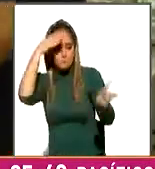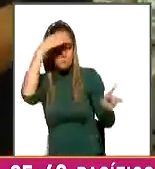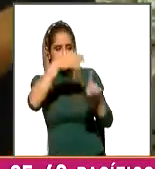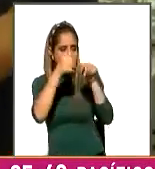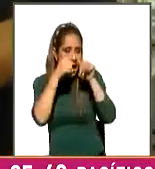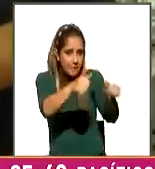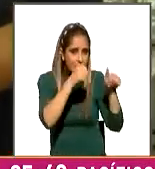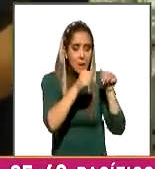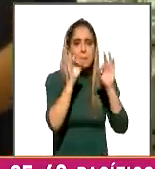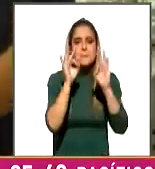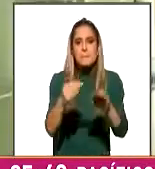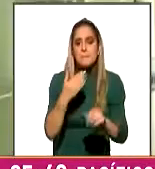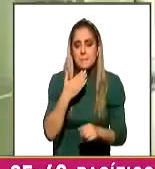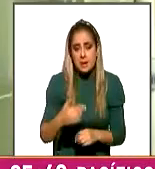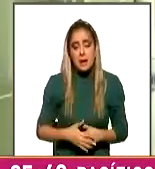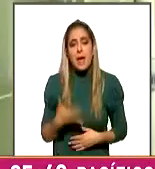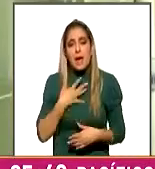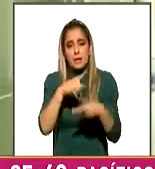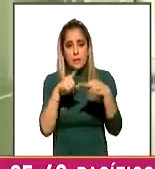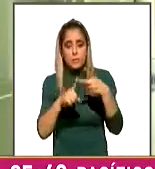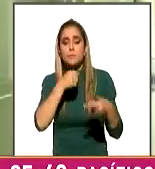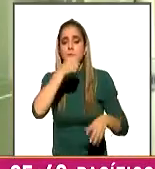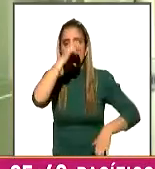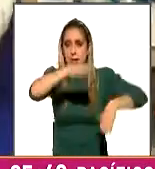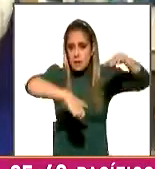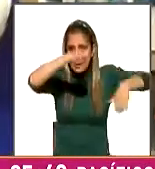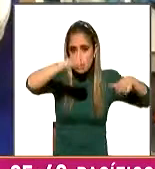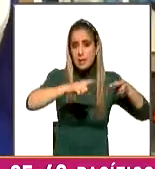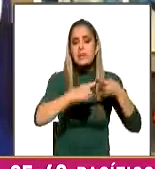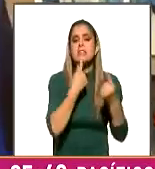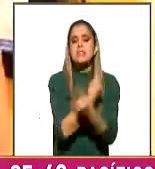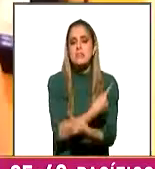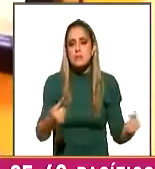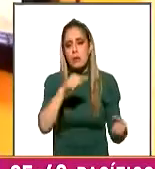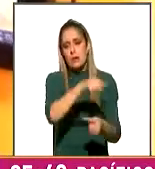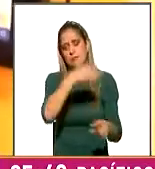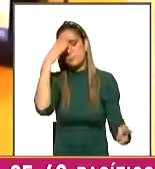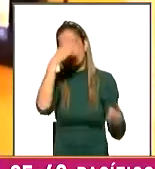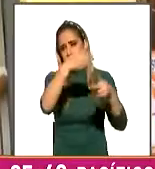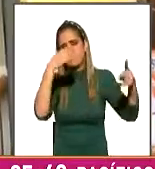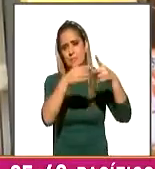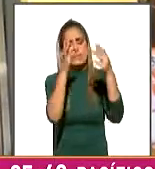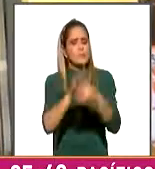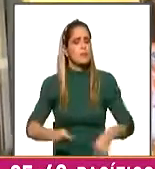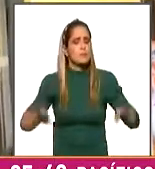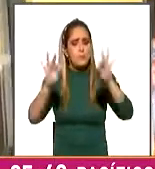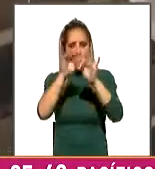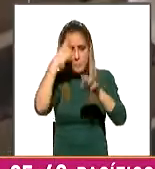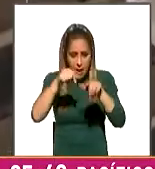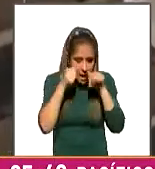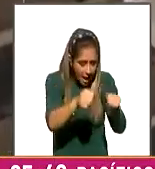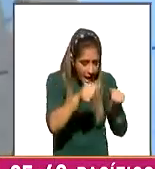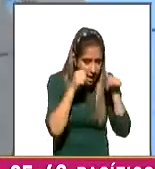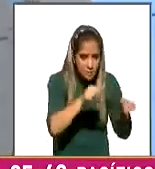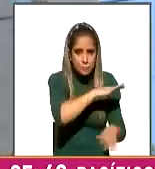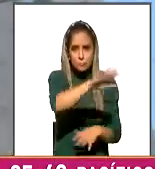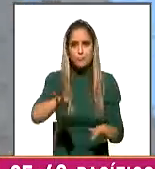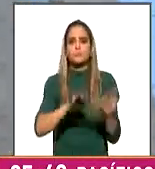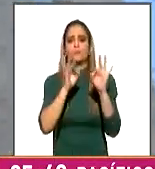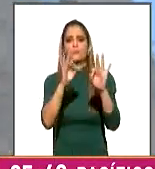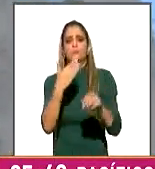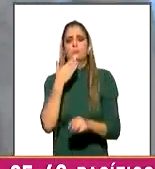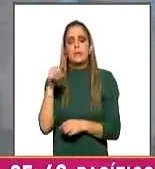También tenemos una visión de generar, la clínica es nuestra, porque muchas veces nuestros derechohabientes nos